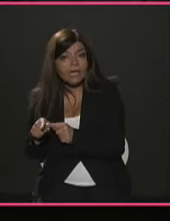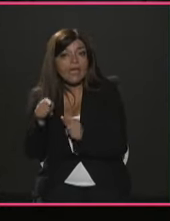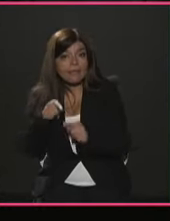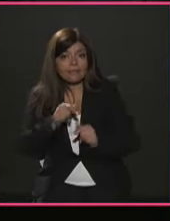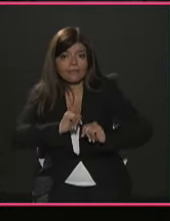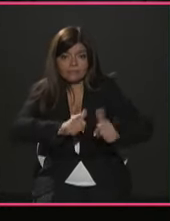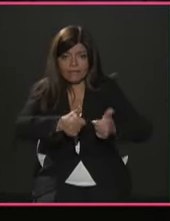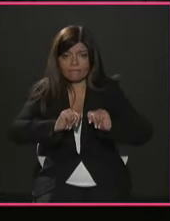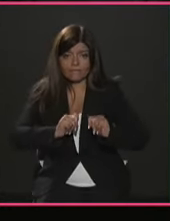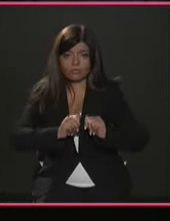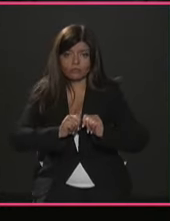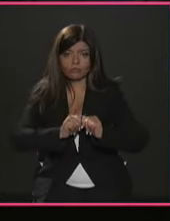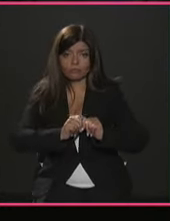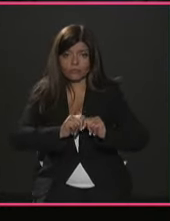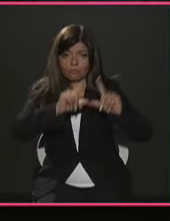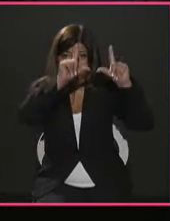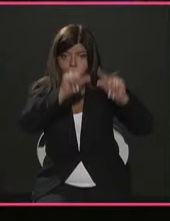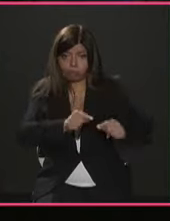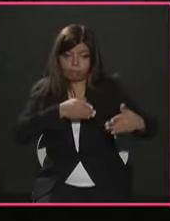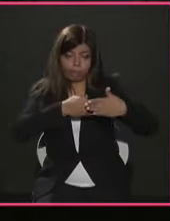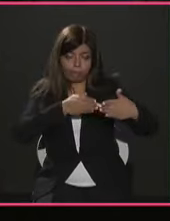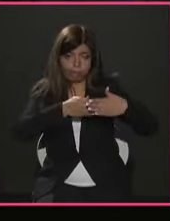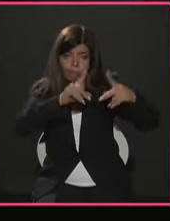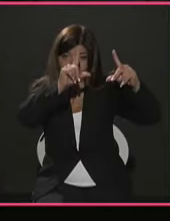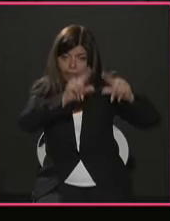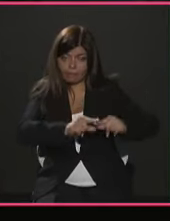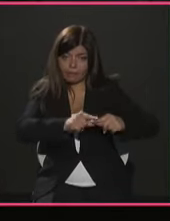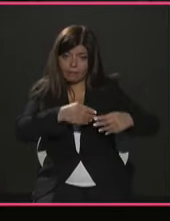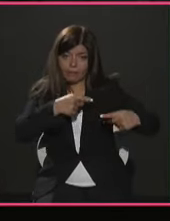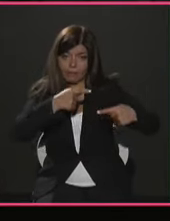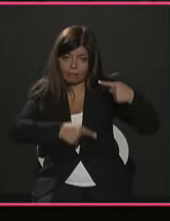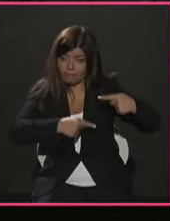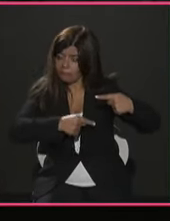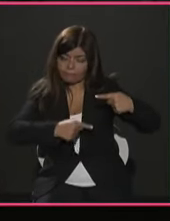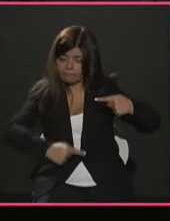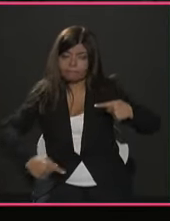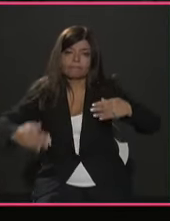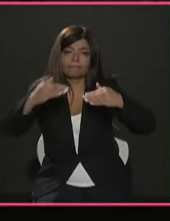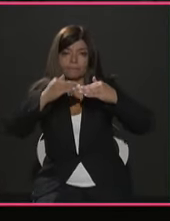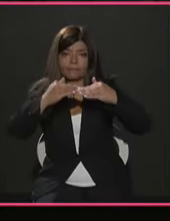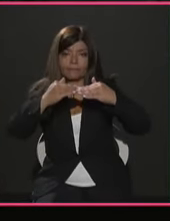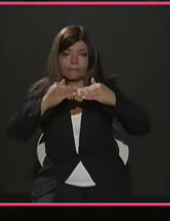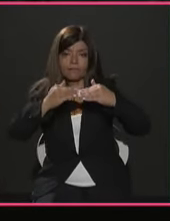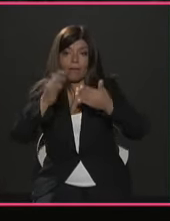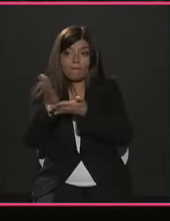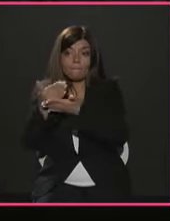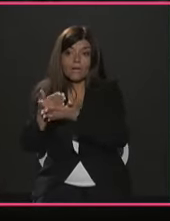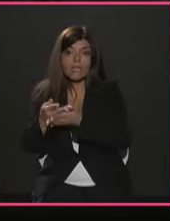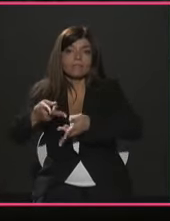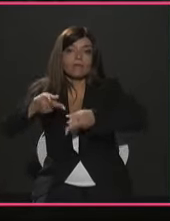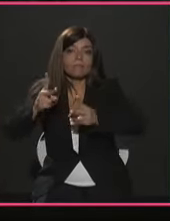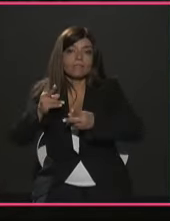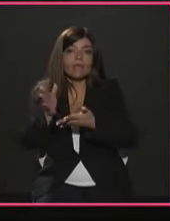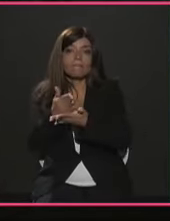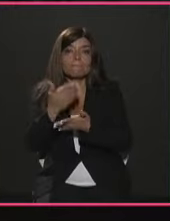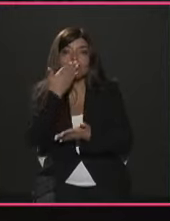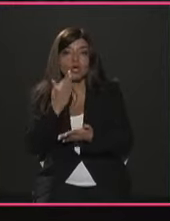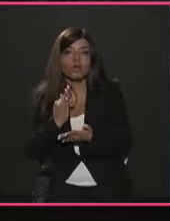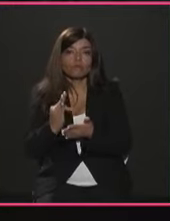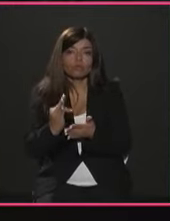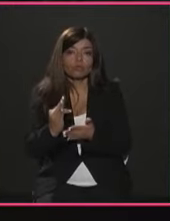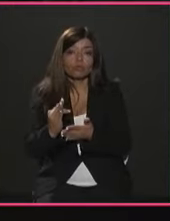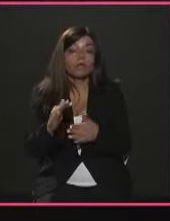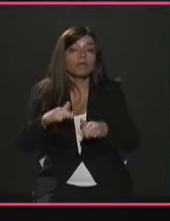desafío de reducir la brecha pero en función de un plan nos permite prepararnos mejor por cierto para el futuro de